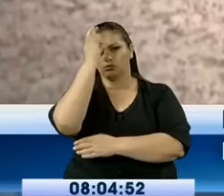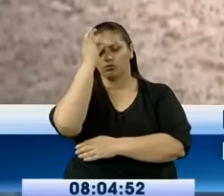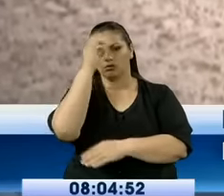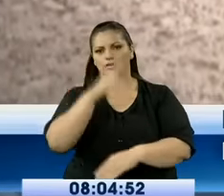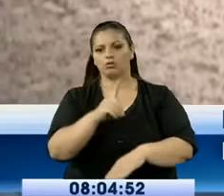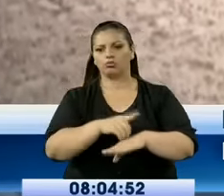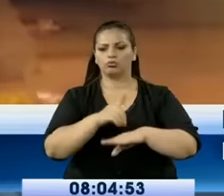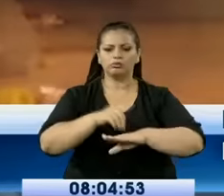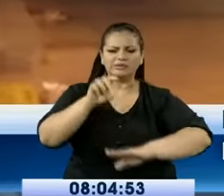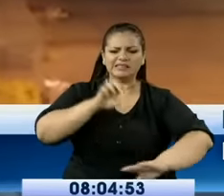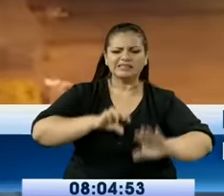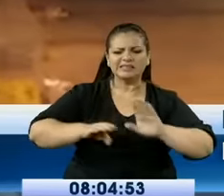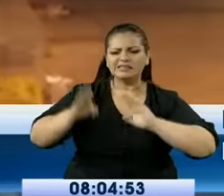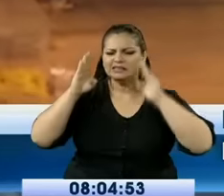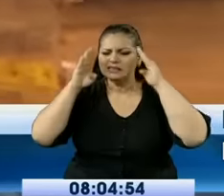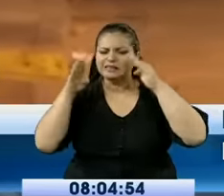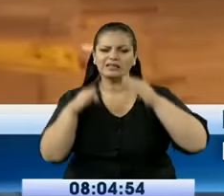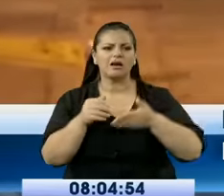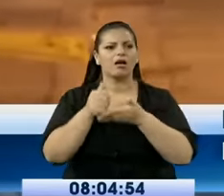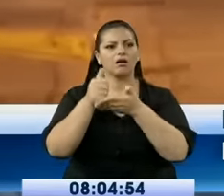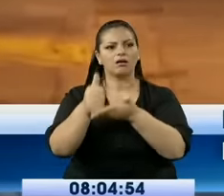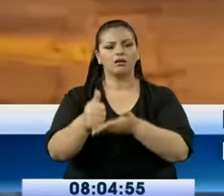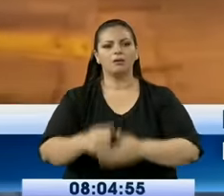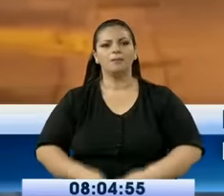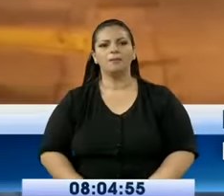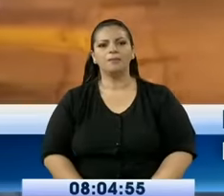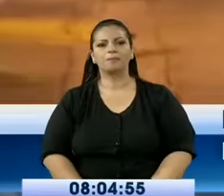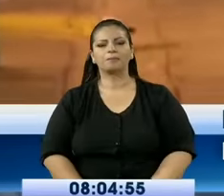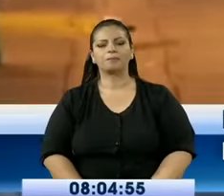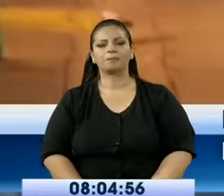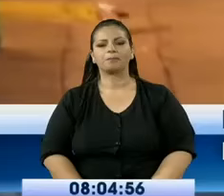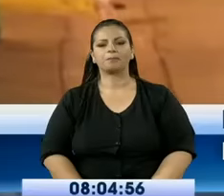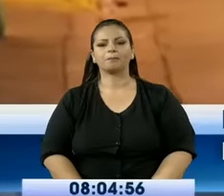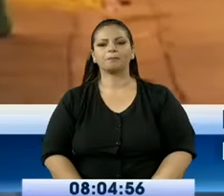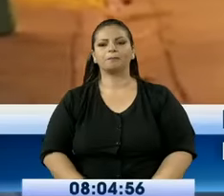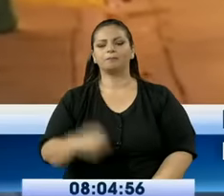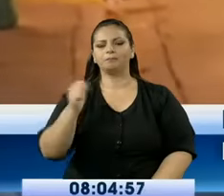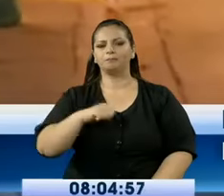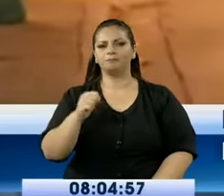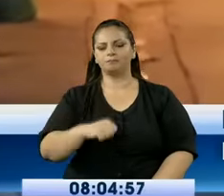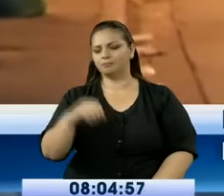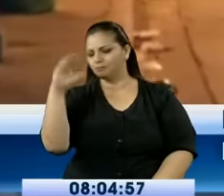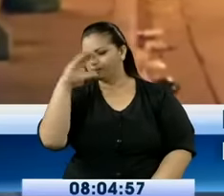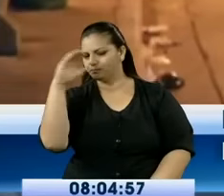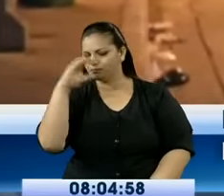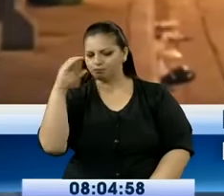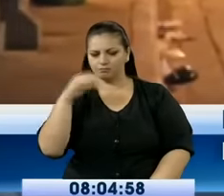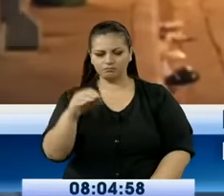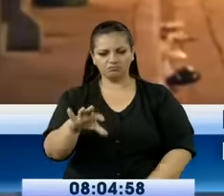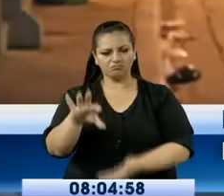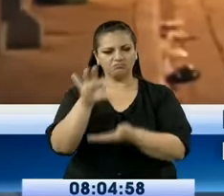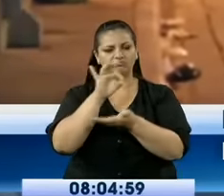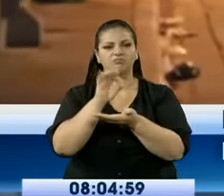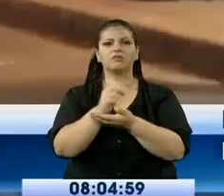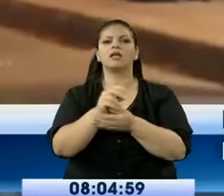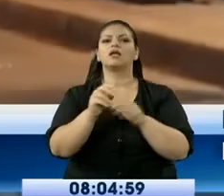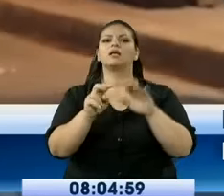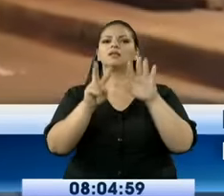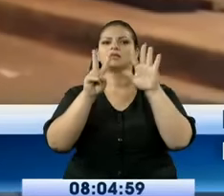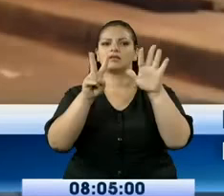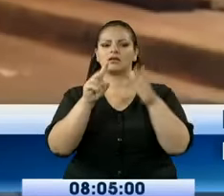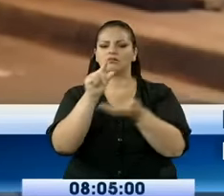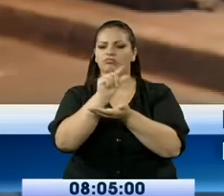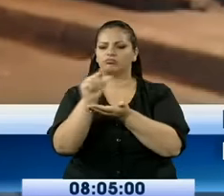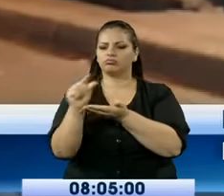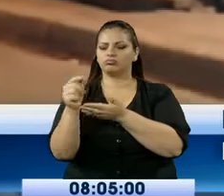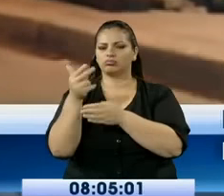reservas del caso. Sí, pues hay indicios balísticos, hay alrededor de 7 vainas. y ya están las unidades especializadas realizando los